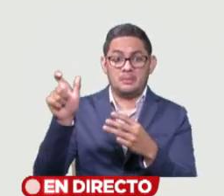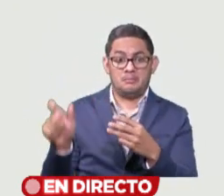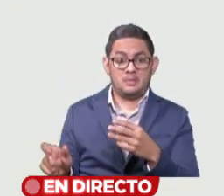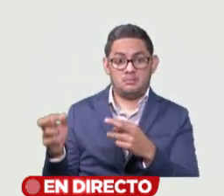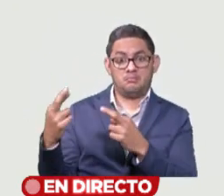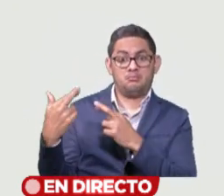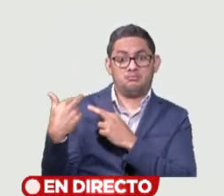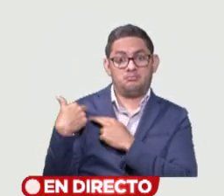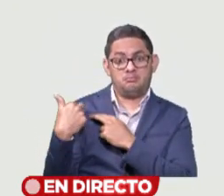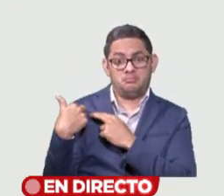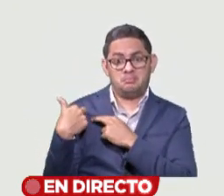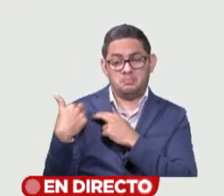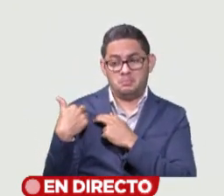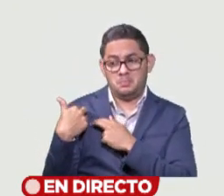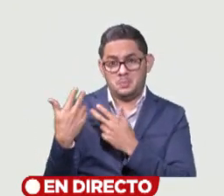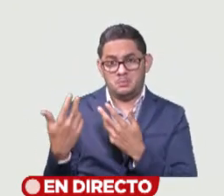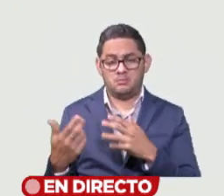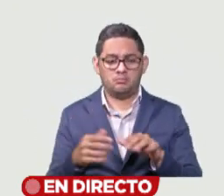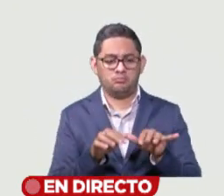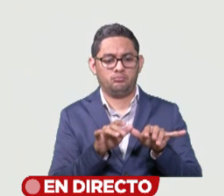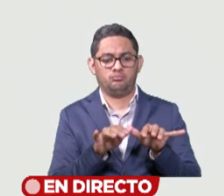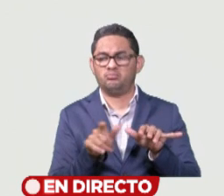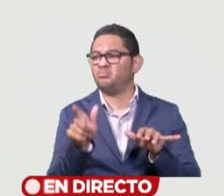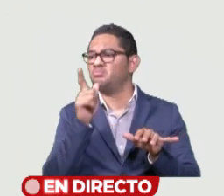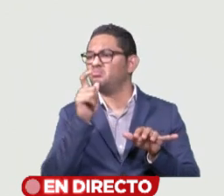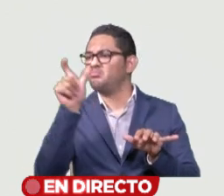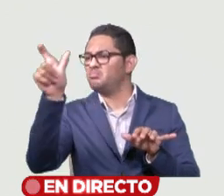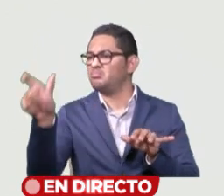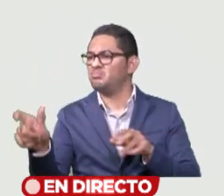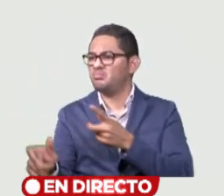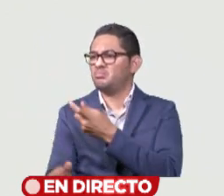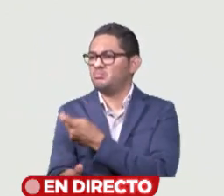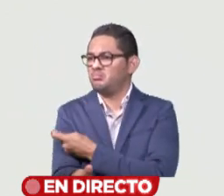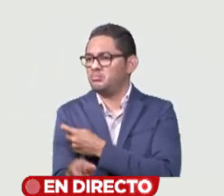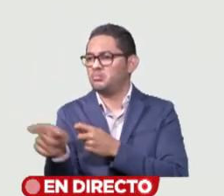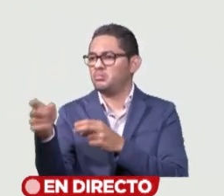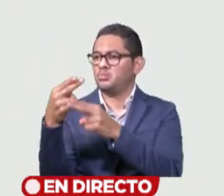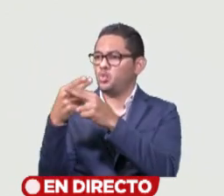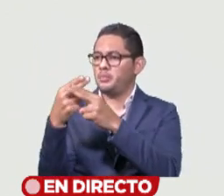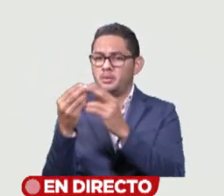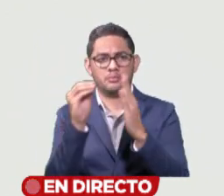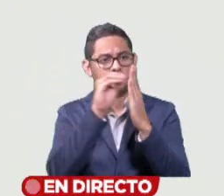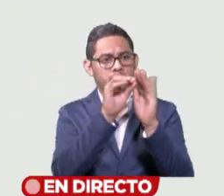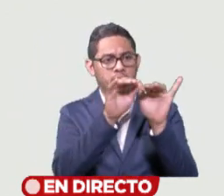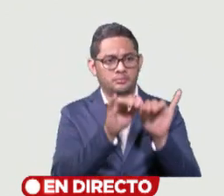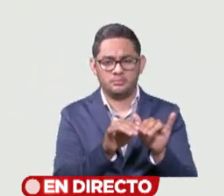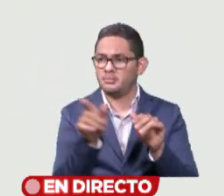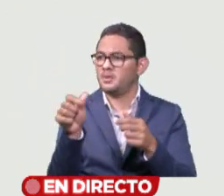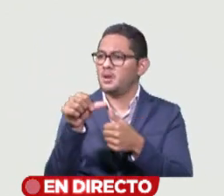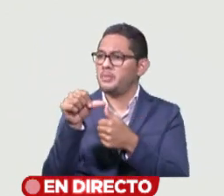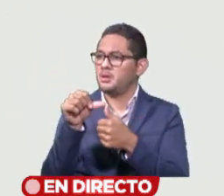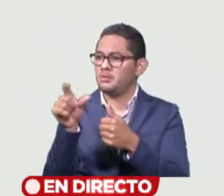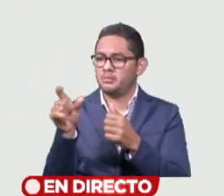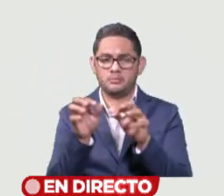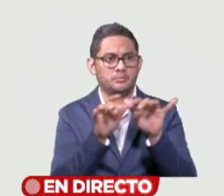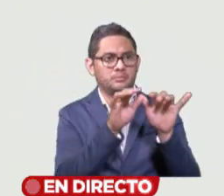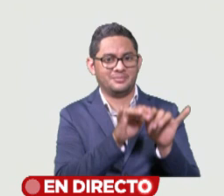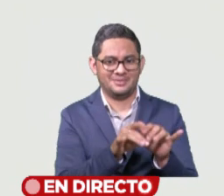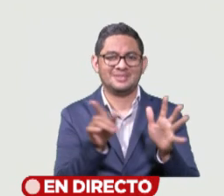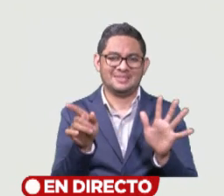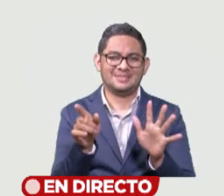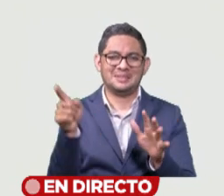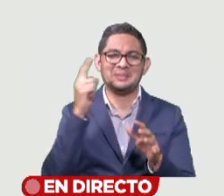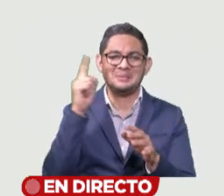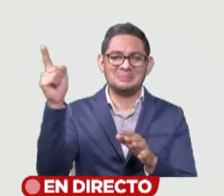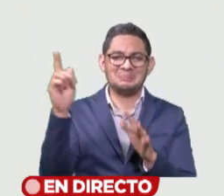de capturar de manera digital la información de la persona que está siendo vacunada. Ahí vemos que hay una conexión directa